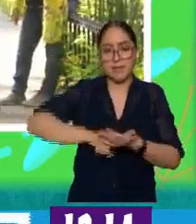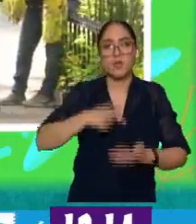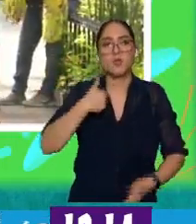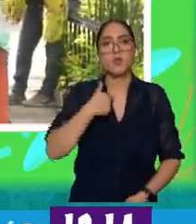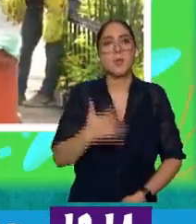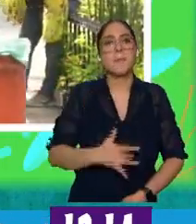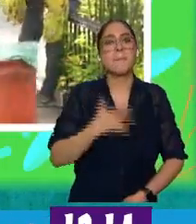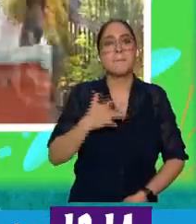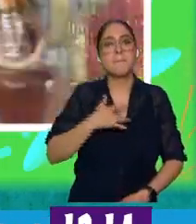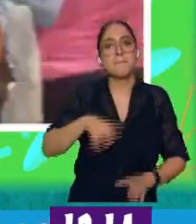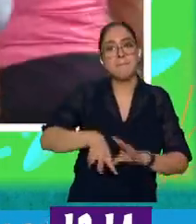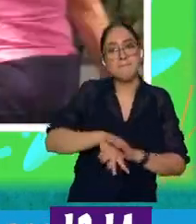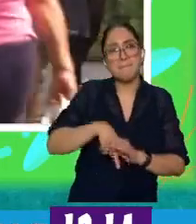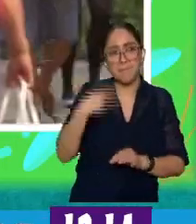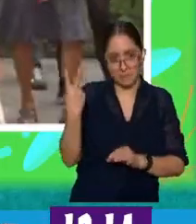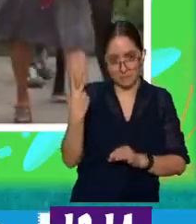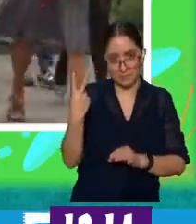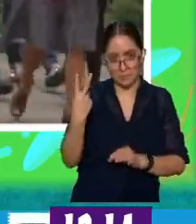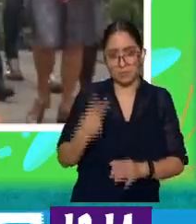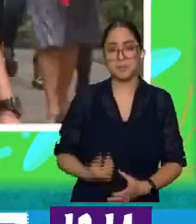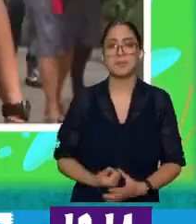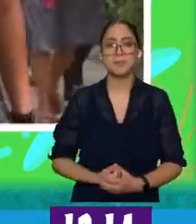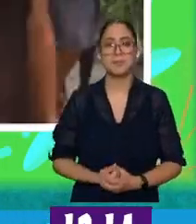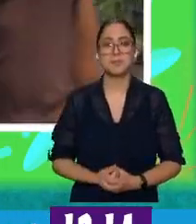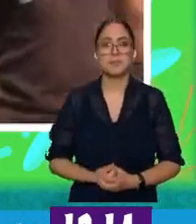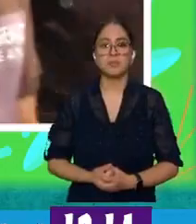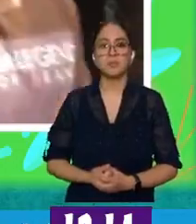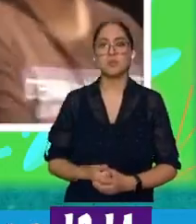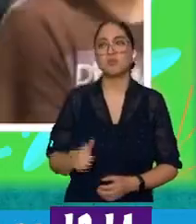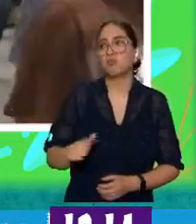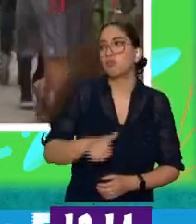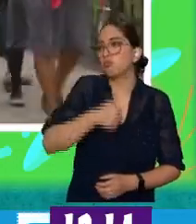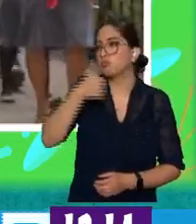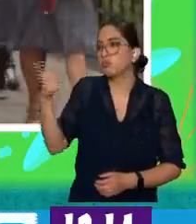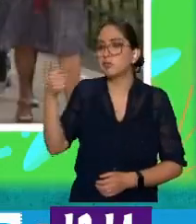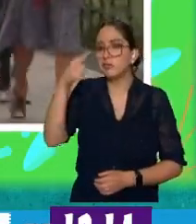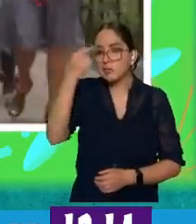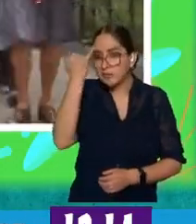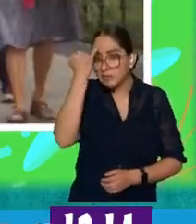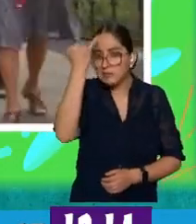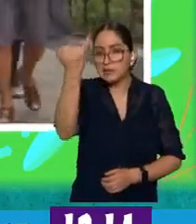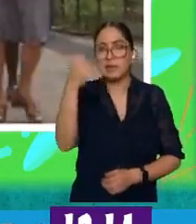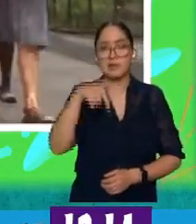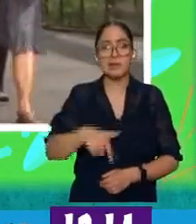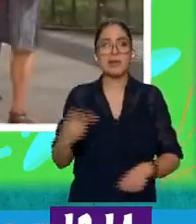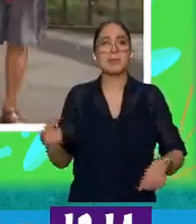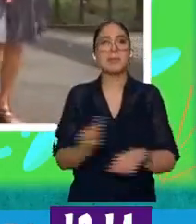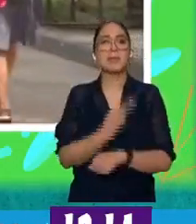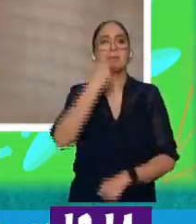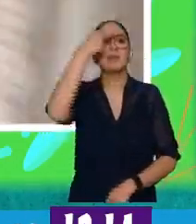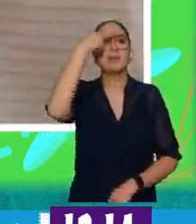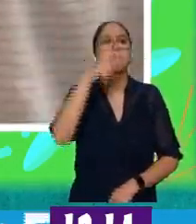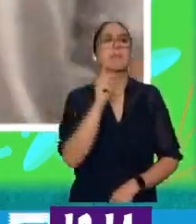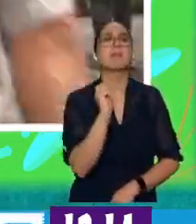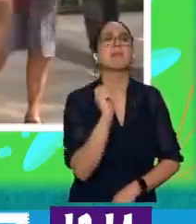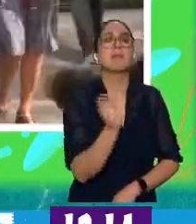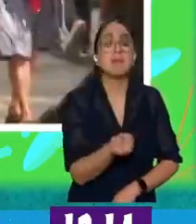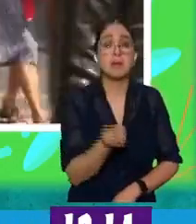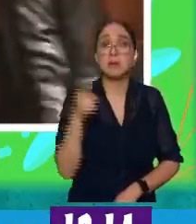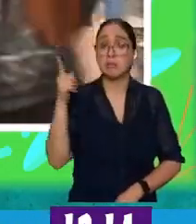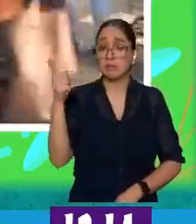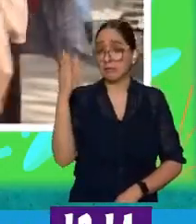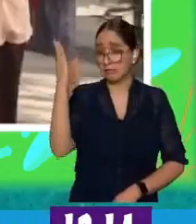interior, ¿sí? Ahora, ¿qué otra maniobra se ve aquí en México? Que el poder